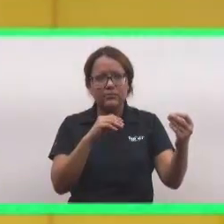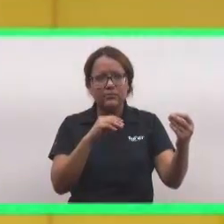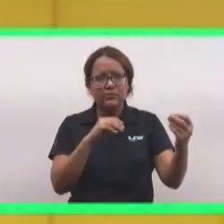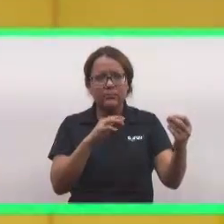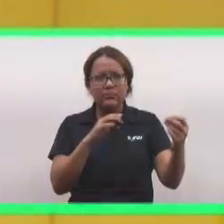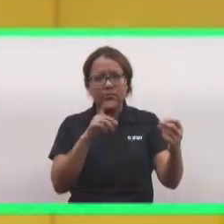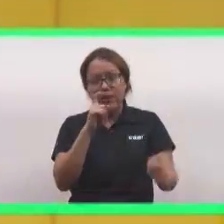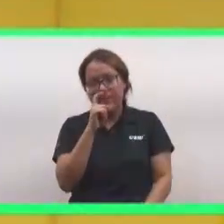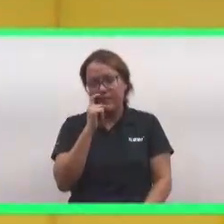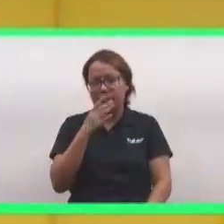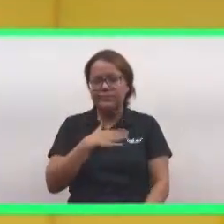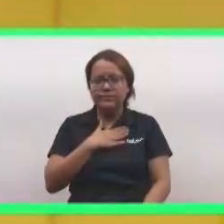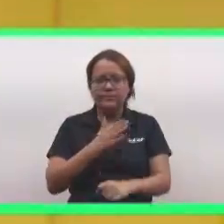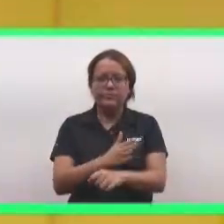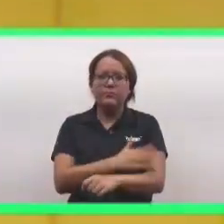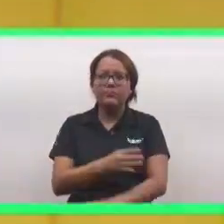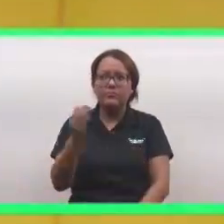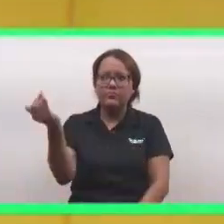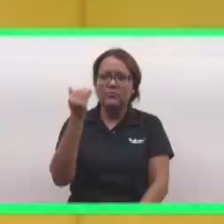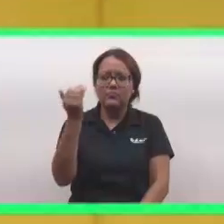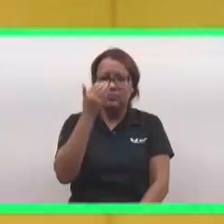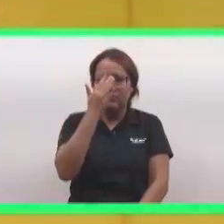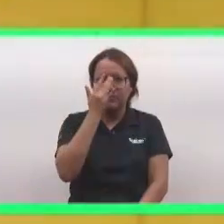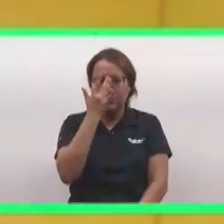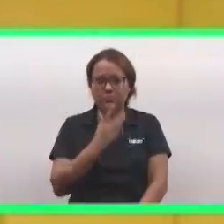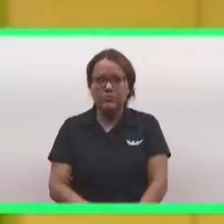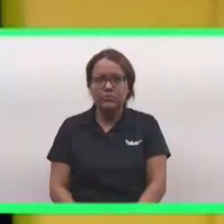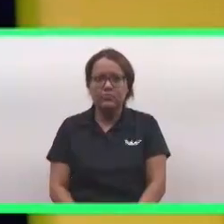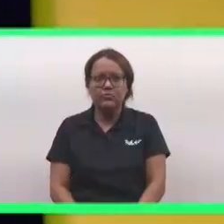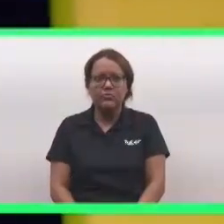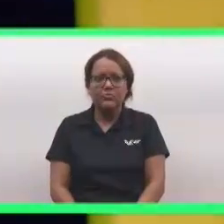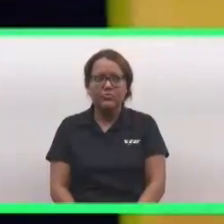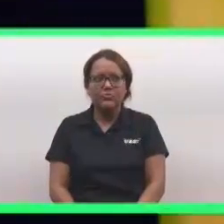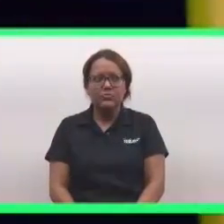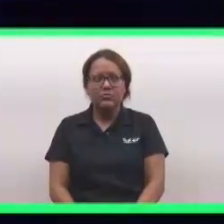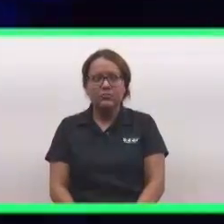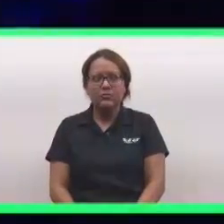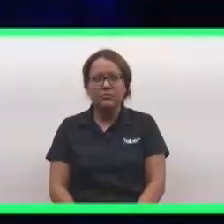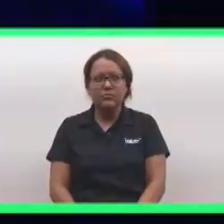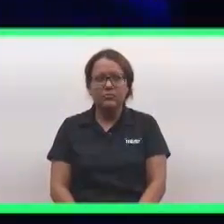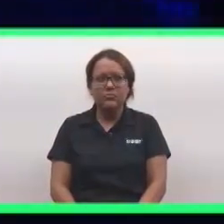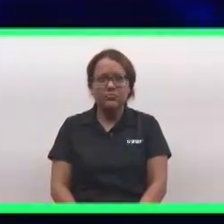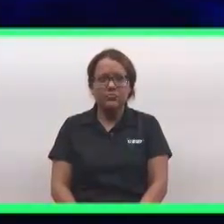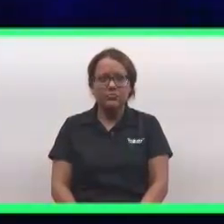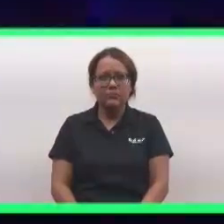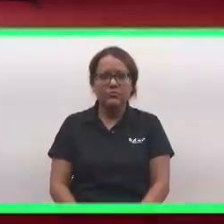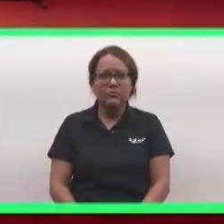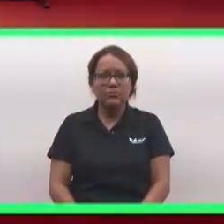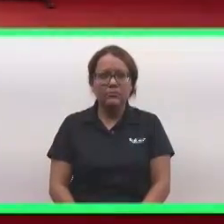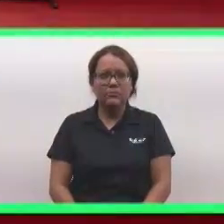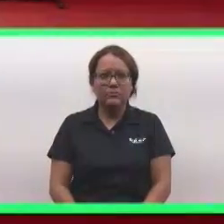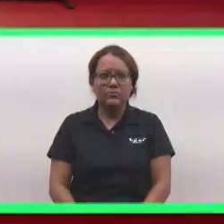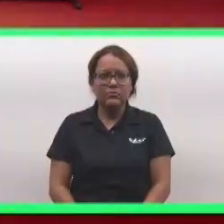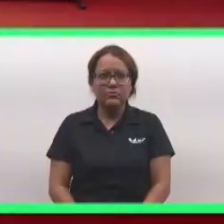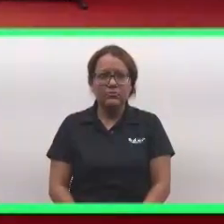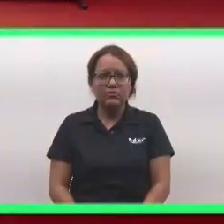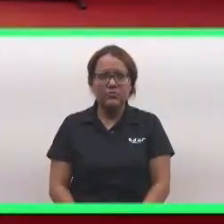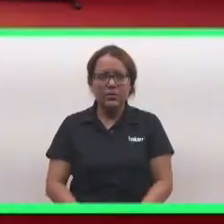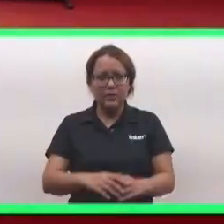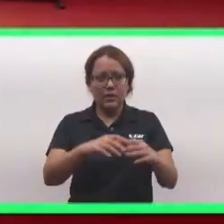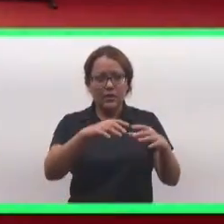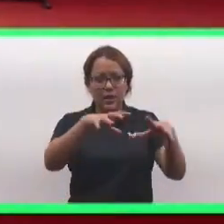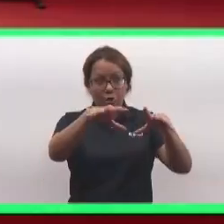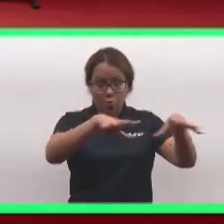Papá nos enseñó algo que quiero que sea de bendición y nos dijo: las fugas geográficas jamás arreglarán los problemas del corazón. Eso no